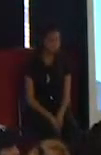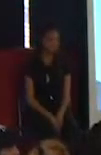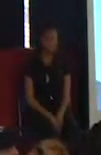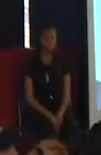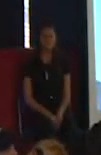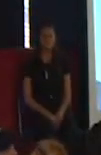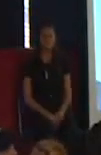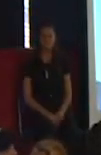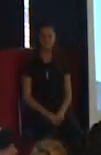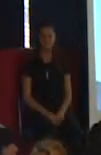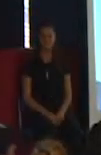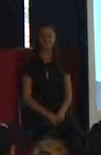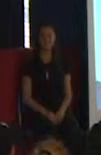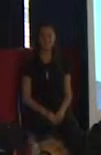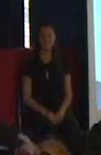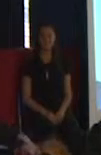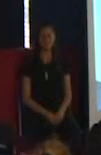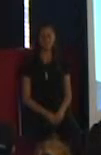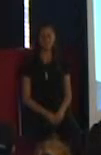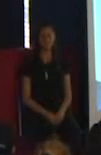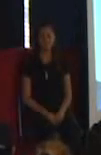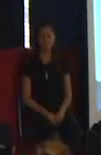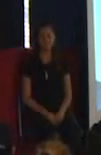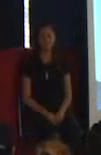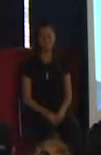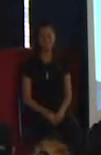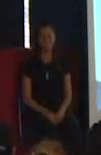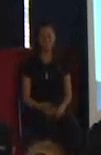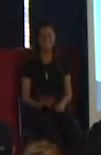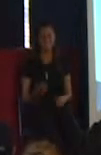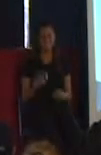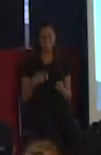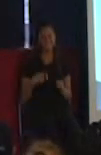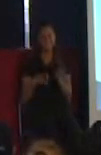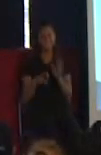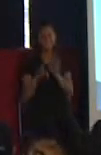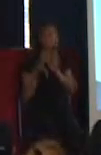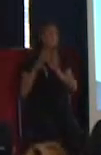tutela, para que le continúen el tratamiento.